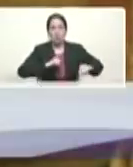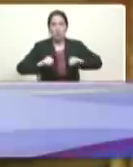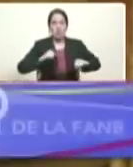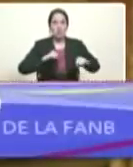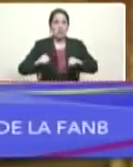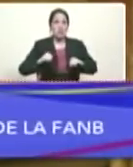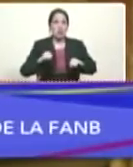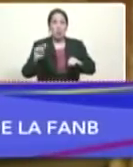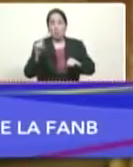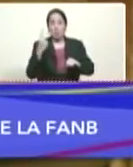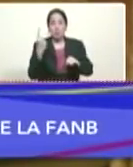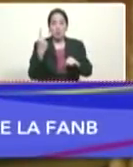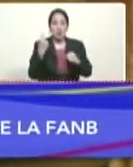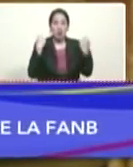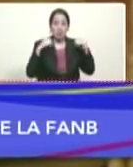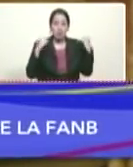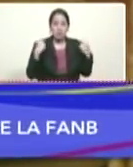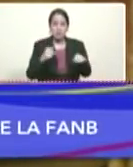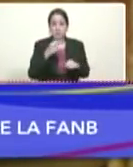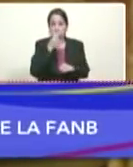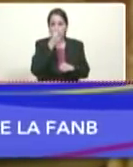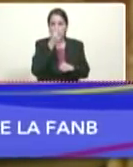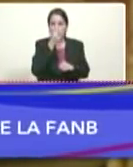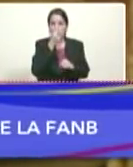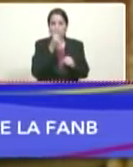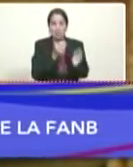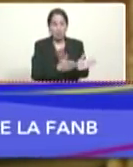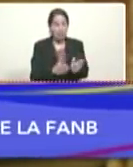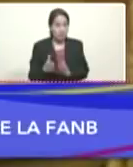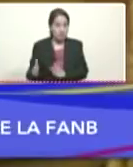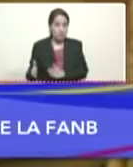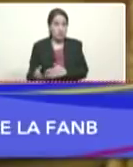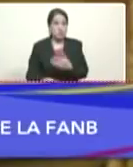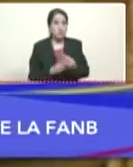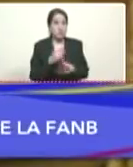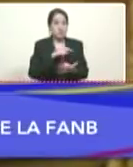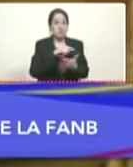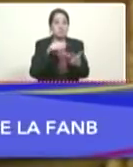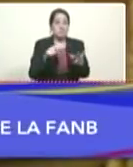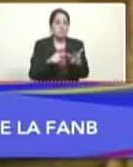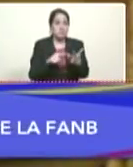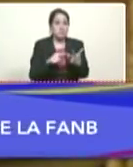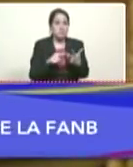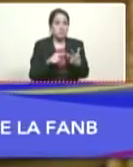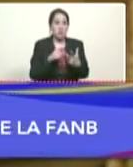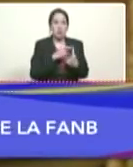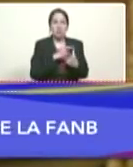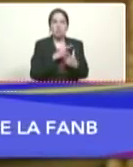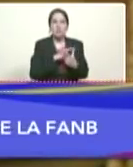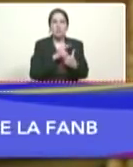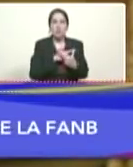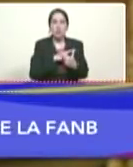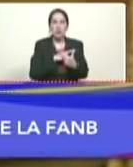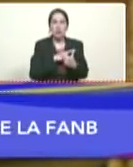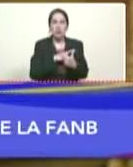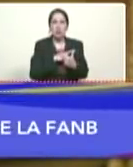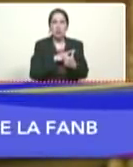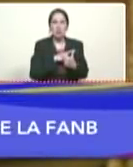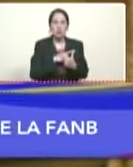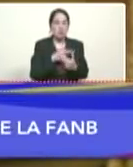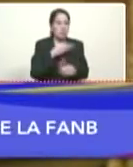de la fase de ejecución esta fase de ejecución tiene tres momentos el momento de la movilización y